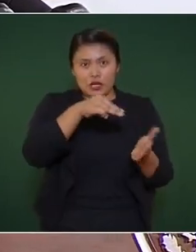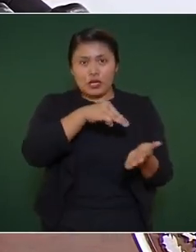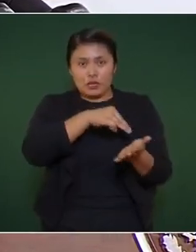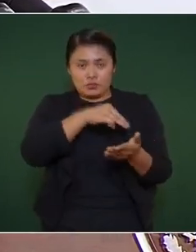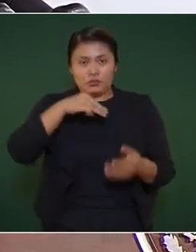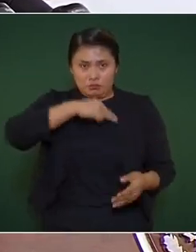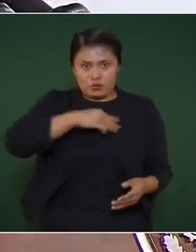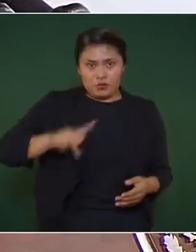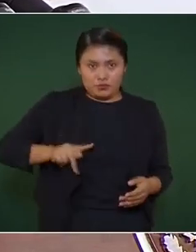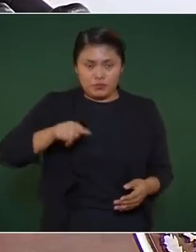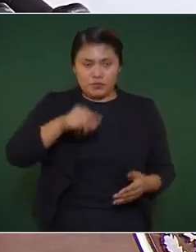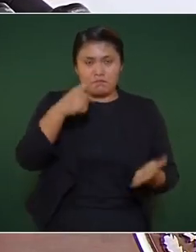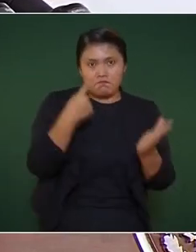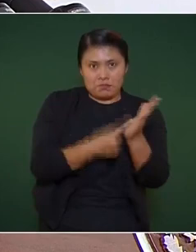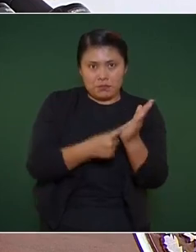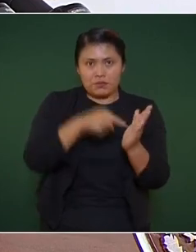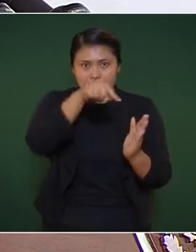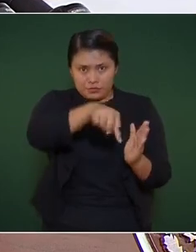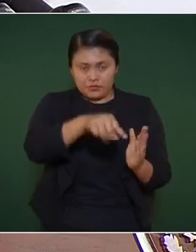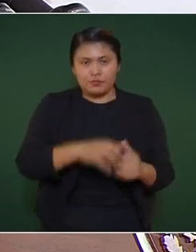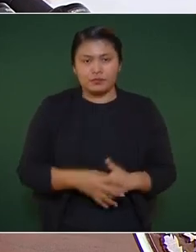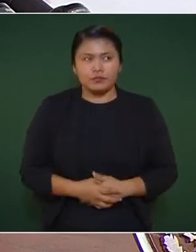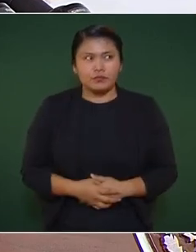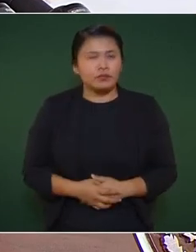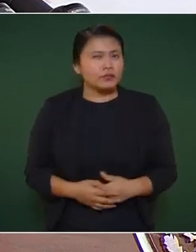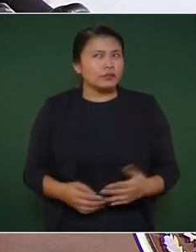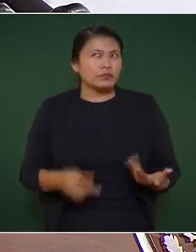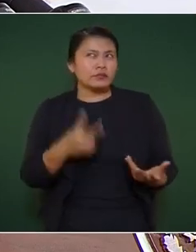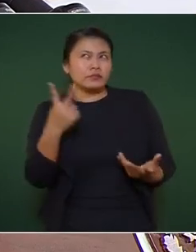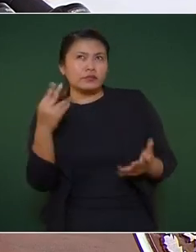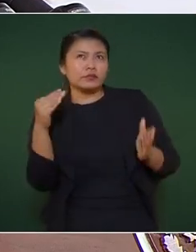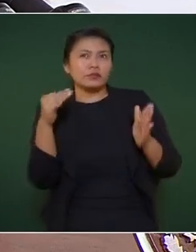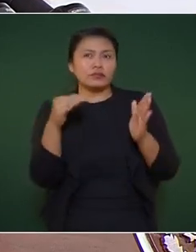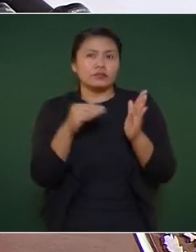Efectivamente, en el